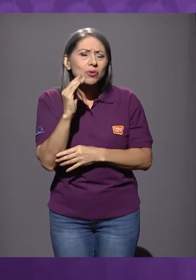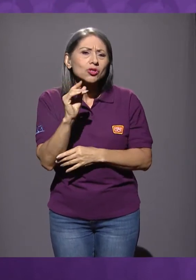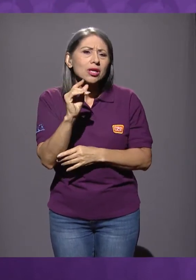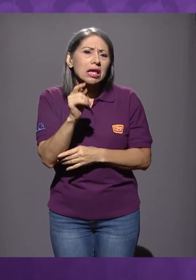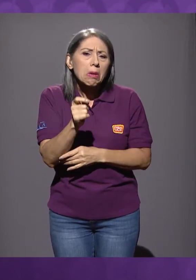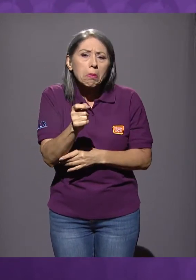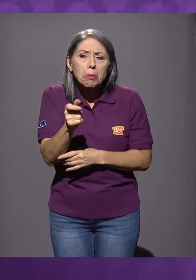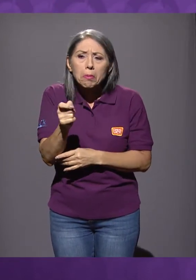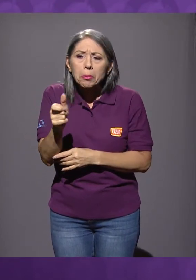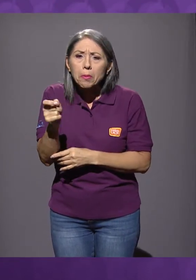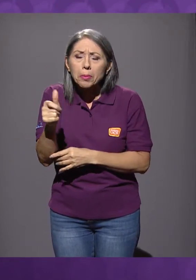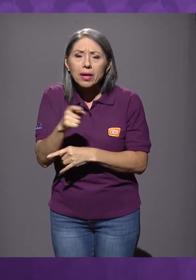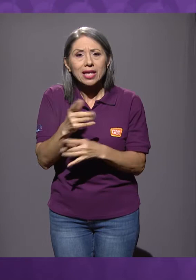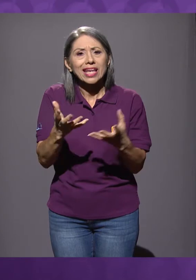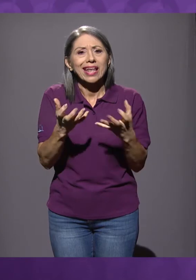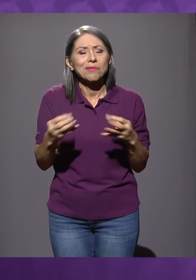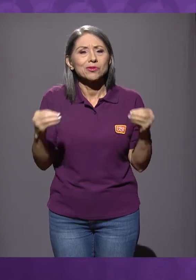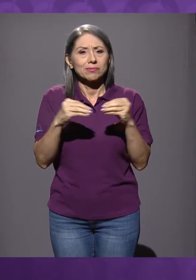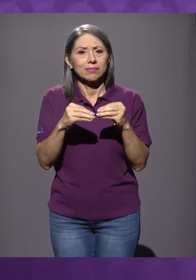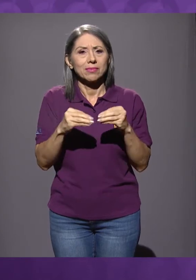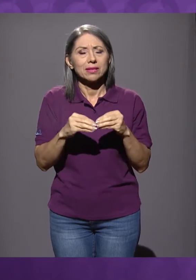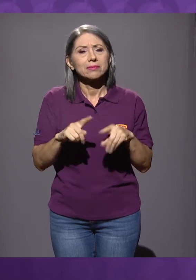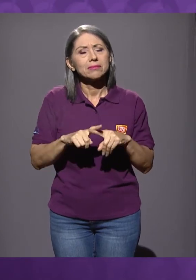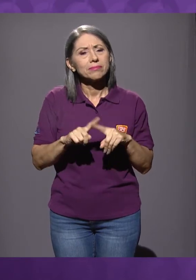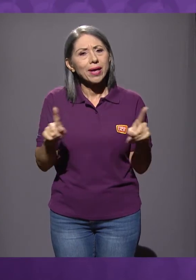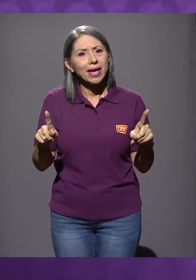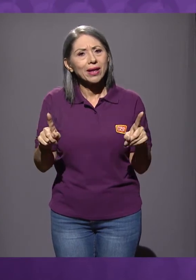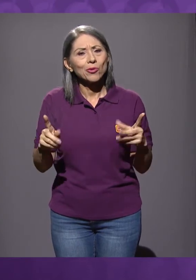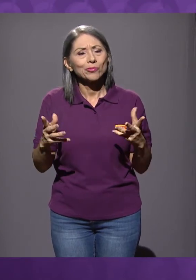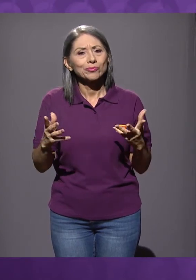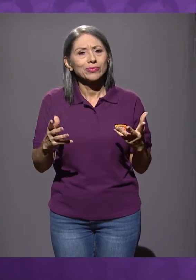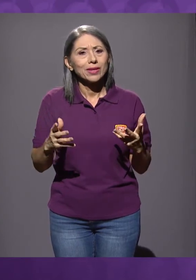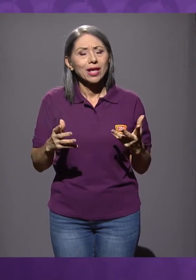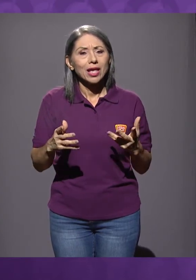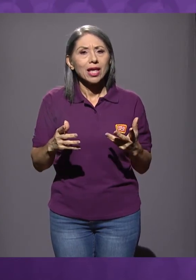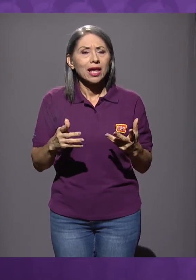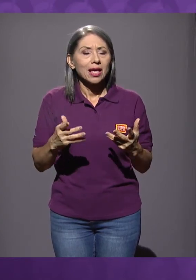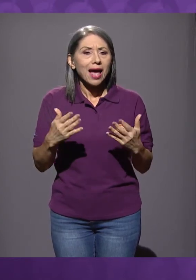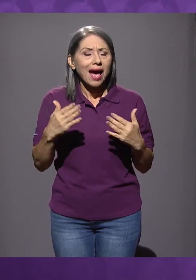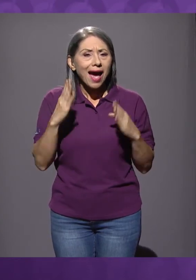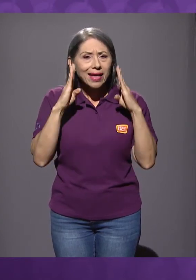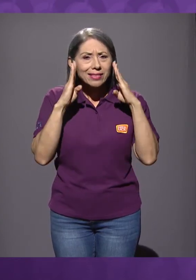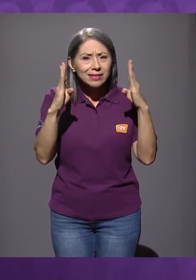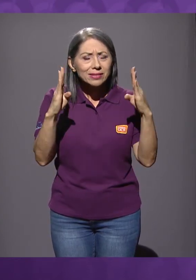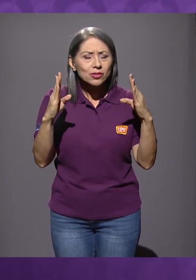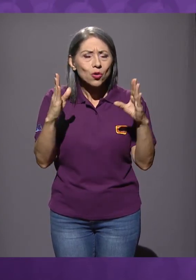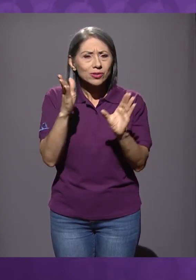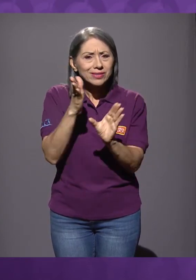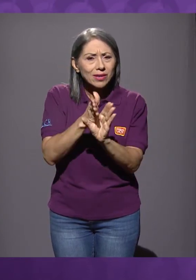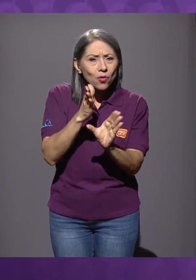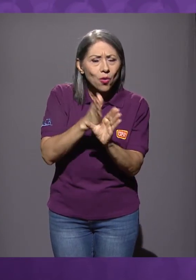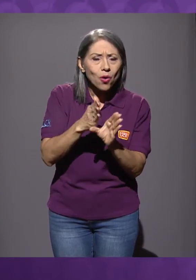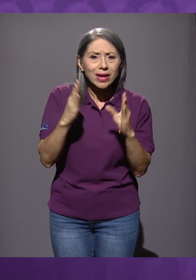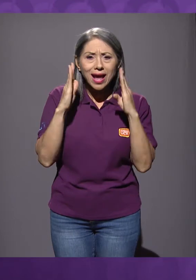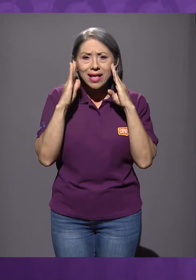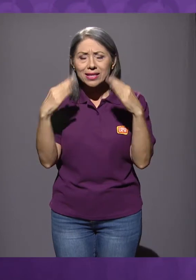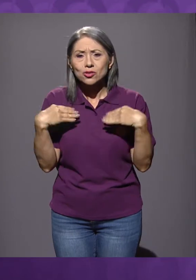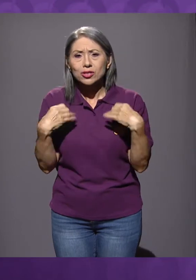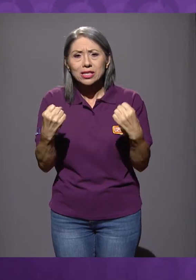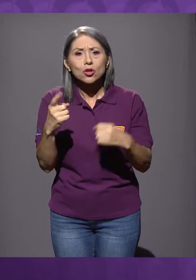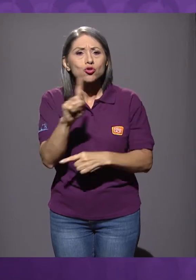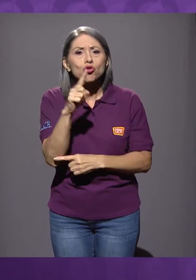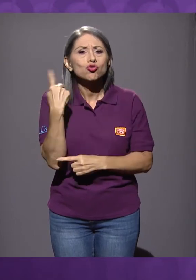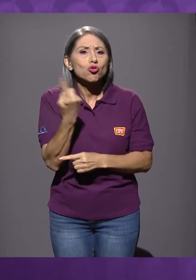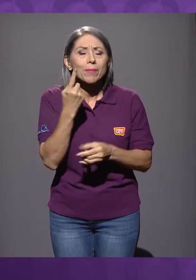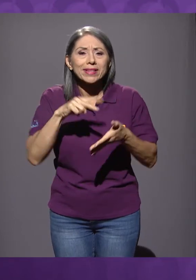que quisiéramos que fueran más, pero ¿por qué debería considerarse la atención de la salud, la atención psicológica, más allá de